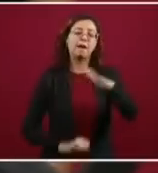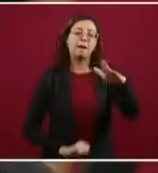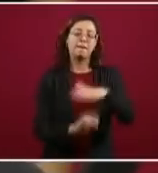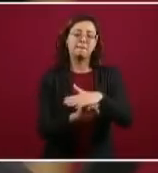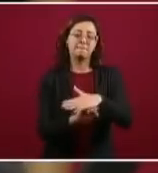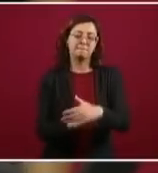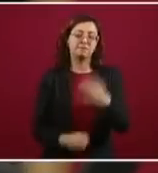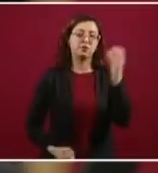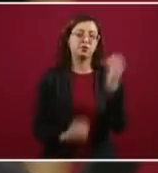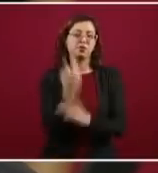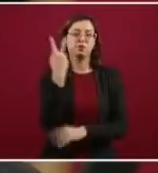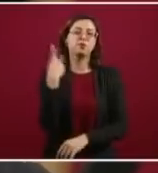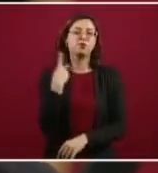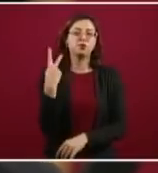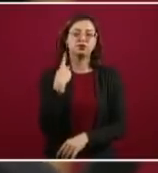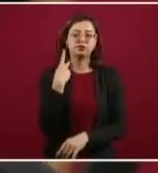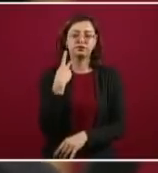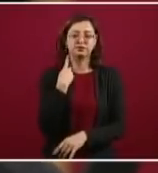nuestra política,